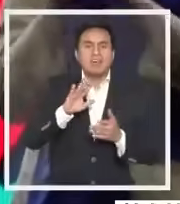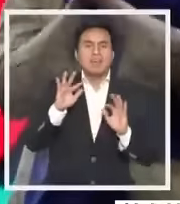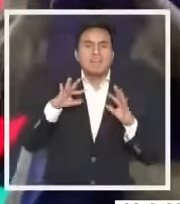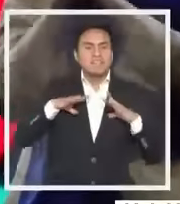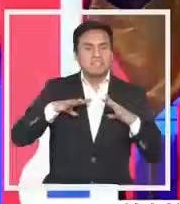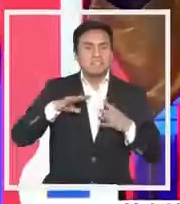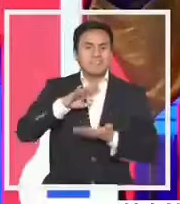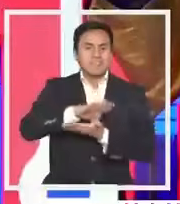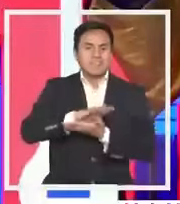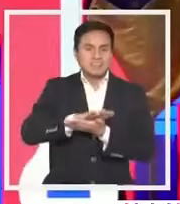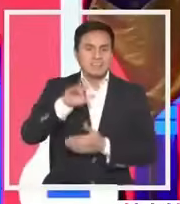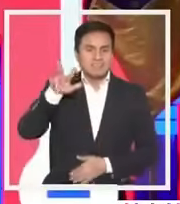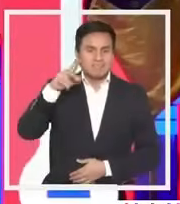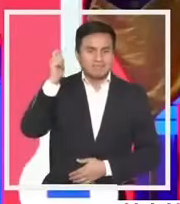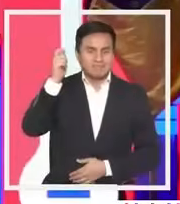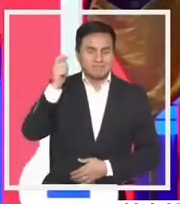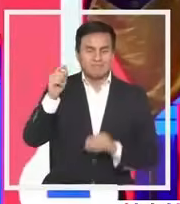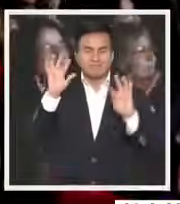fiestas!